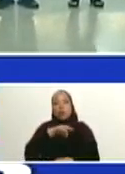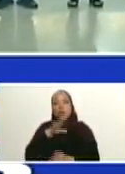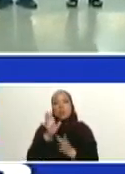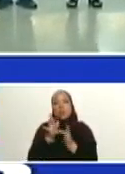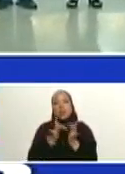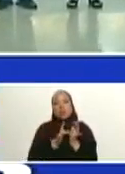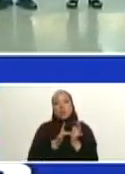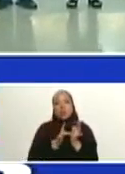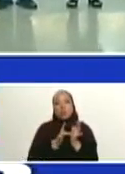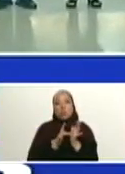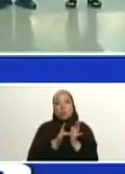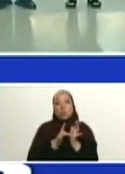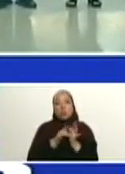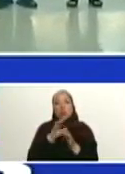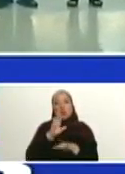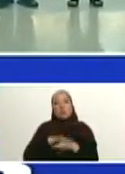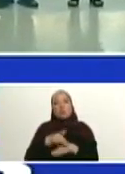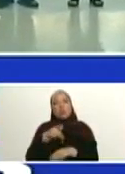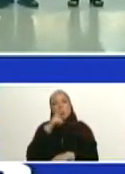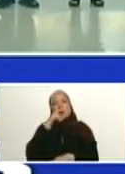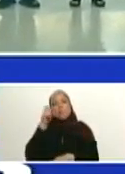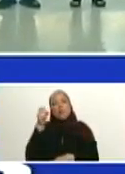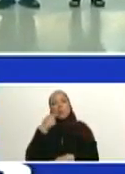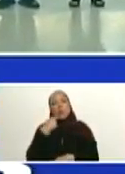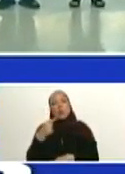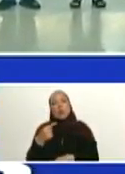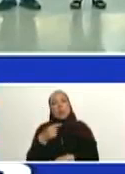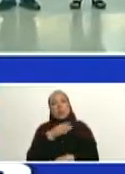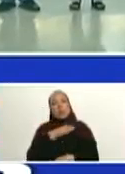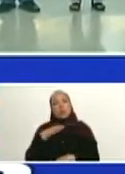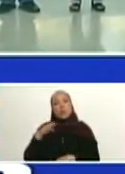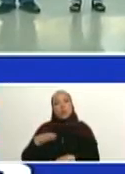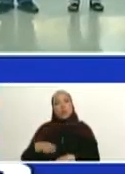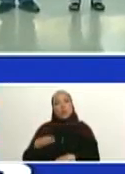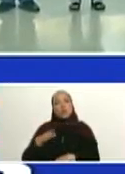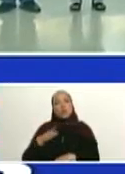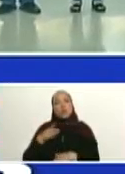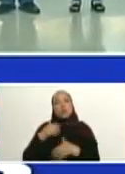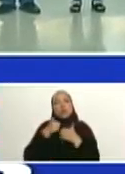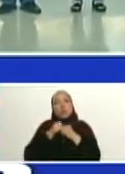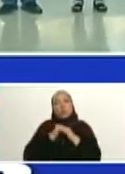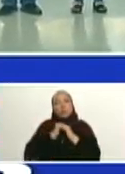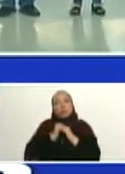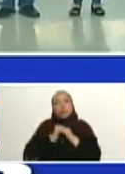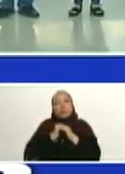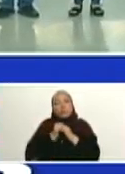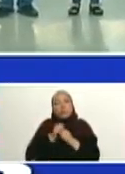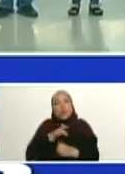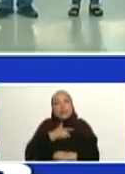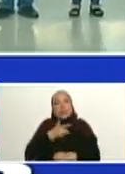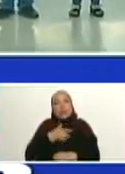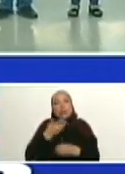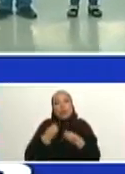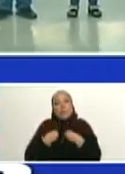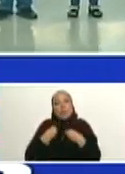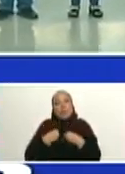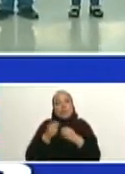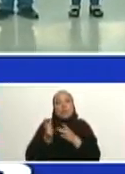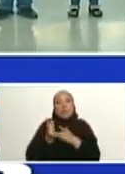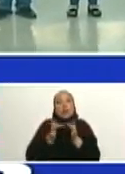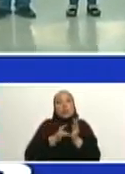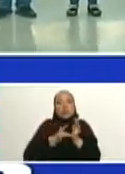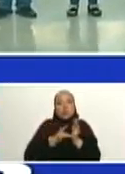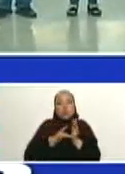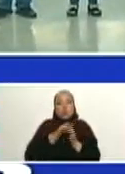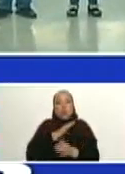se preguntarán por qué el presidente dice que es cristiano de Cristo, porque estoy con Cristo, lo siento en mi vida, y soy cristiano de